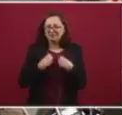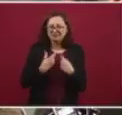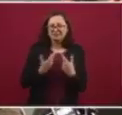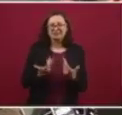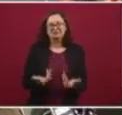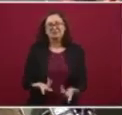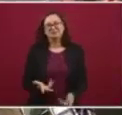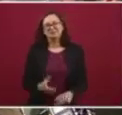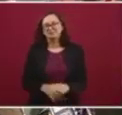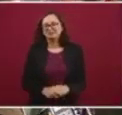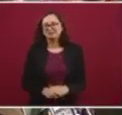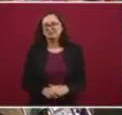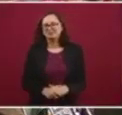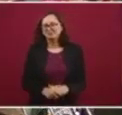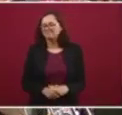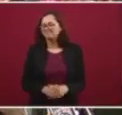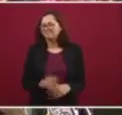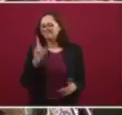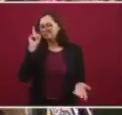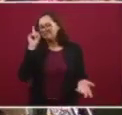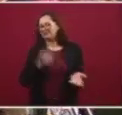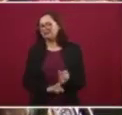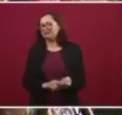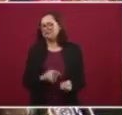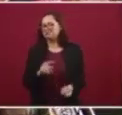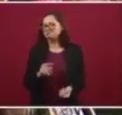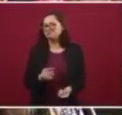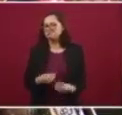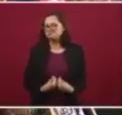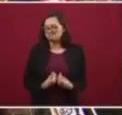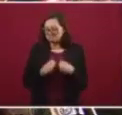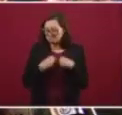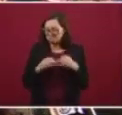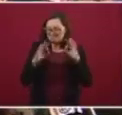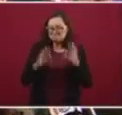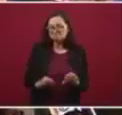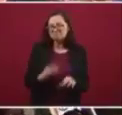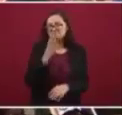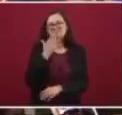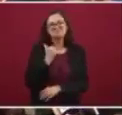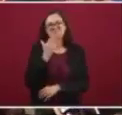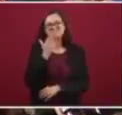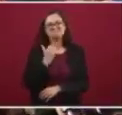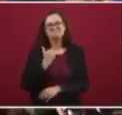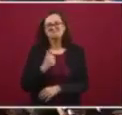A lo mejor eso no es vida. Y cuando